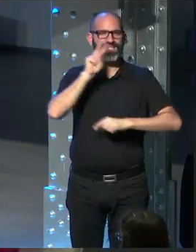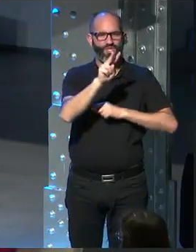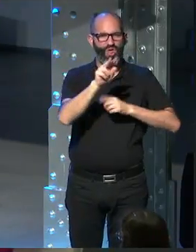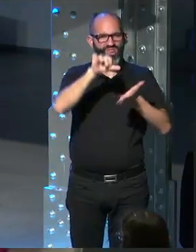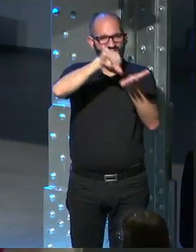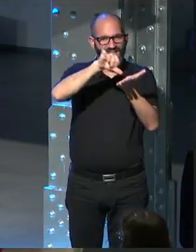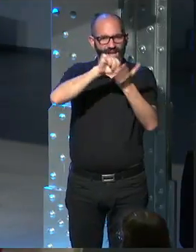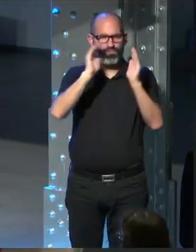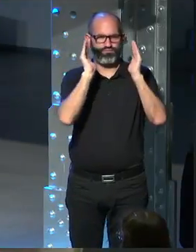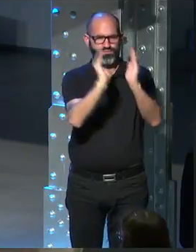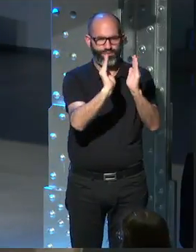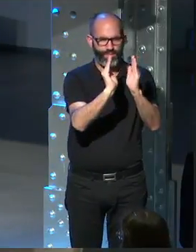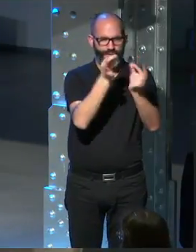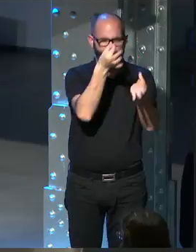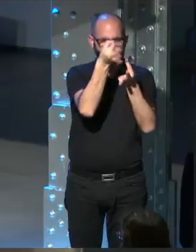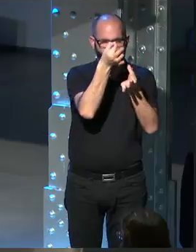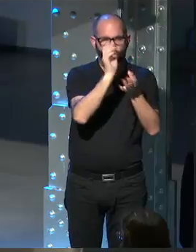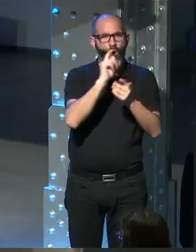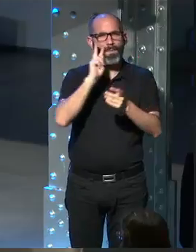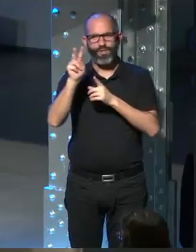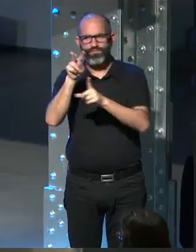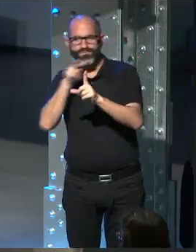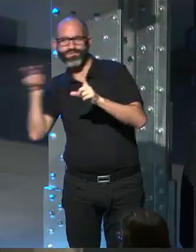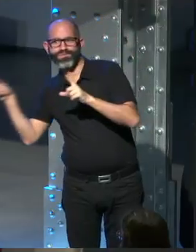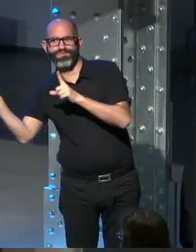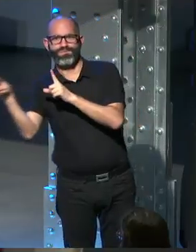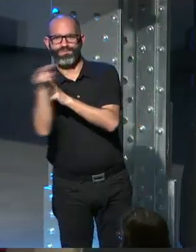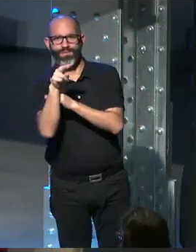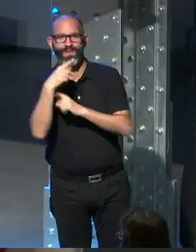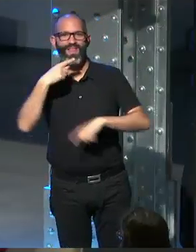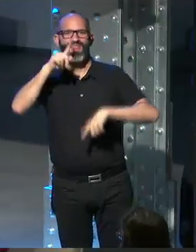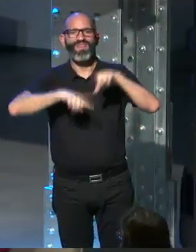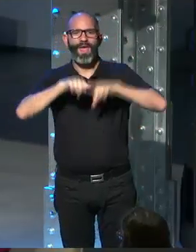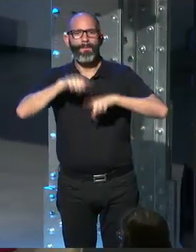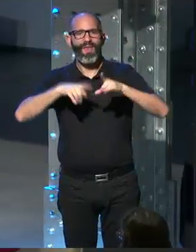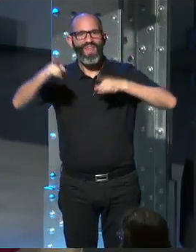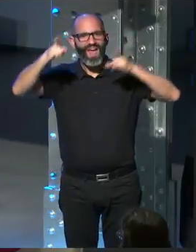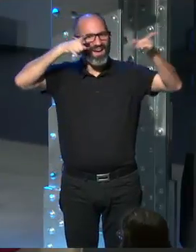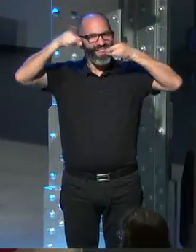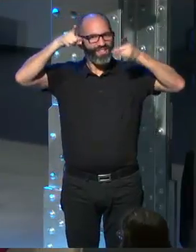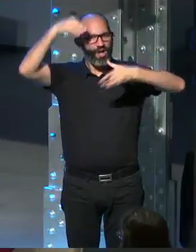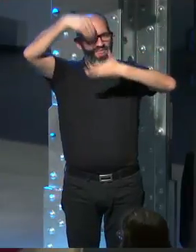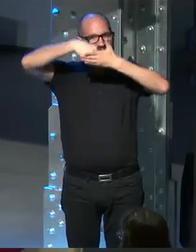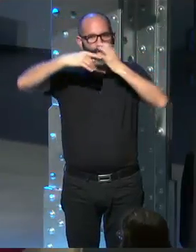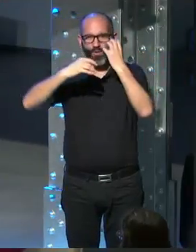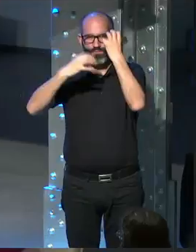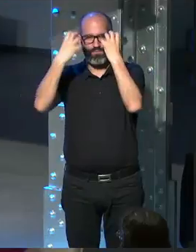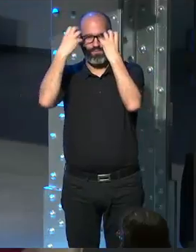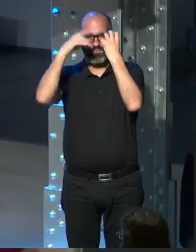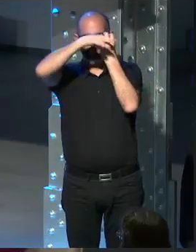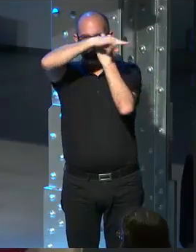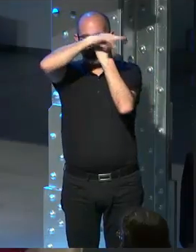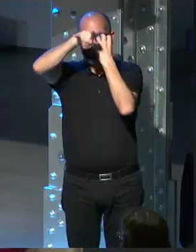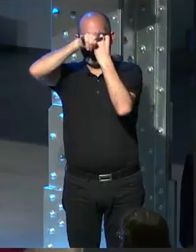estar últimamente más relacionada con la densidad de fotorreceptores que puedes tener en la retina, y a ese nivel